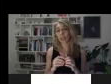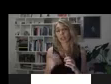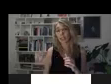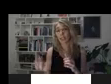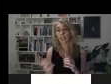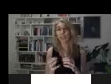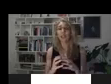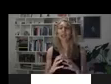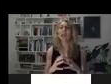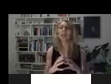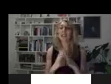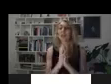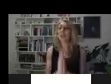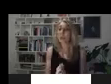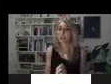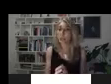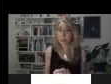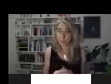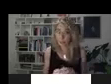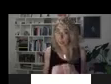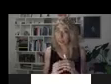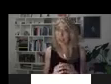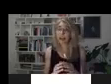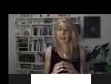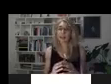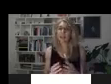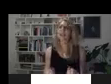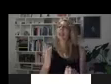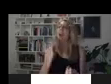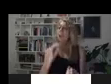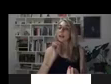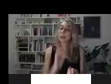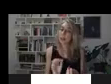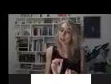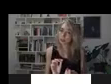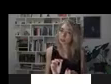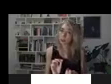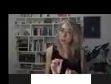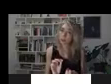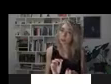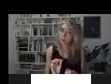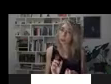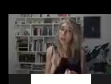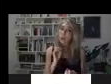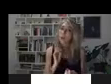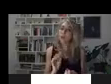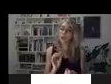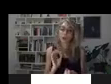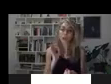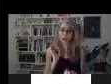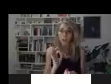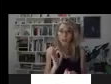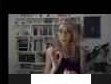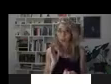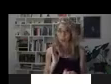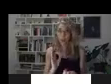con la técnica de la serie, la singularidad es clave y recuerden que el